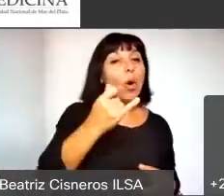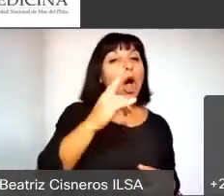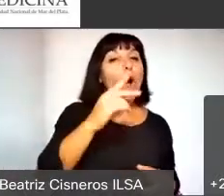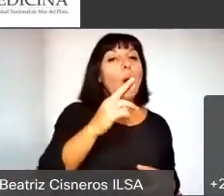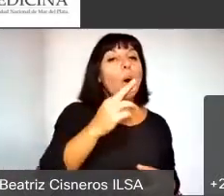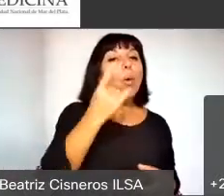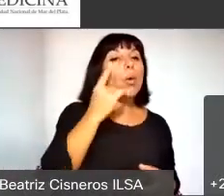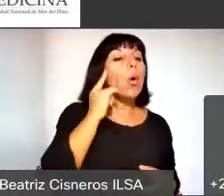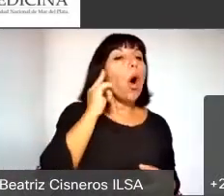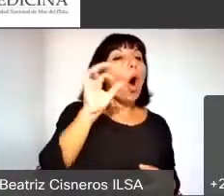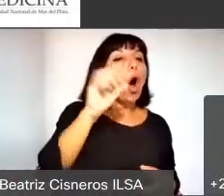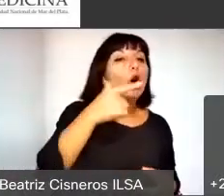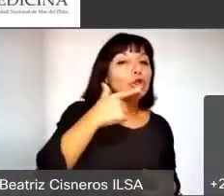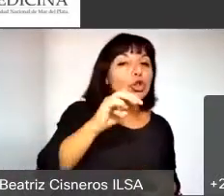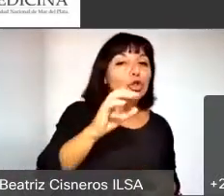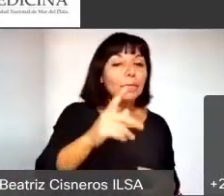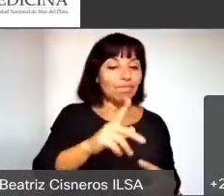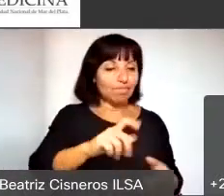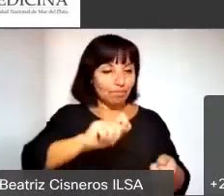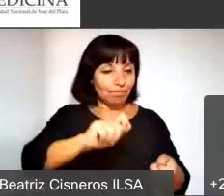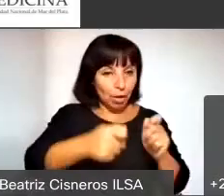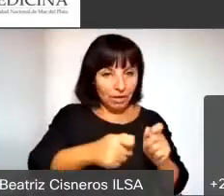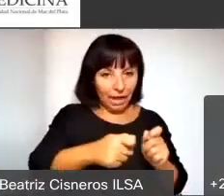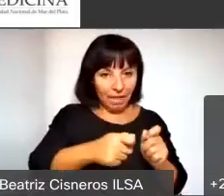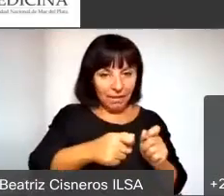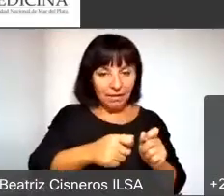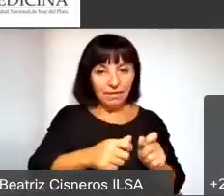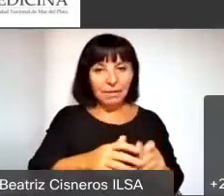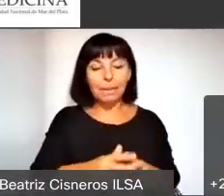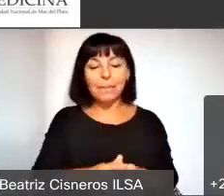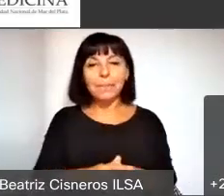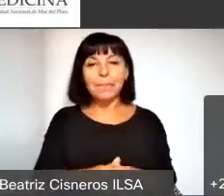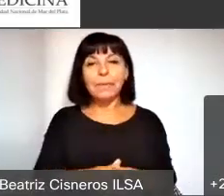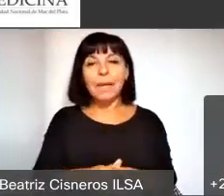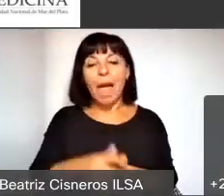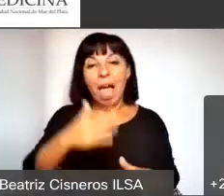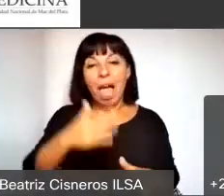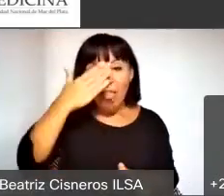su luz y fueron modificadas, posteriormente son